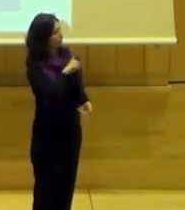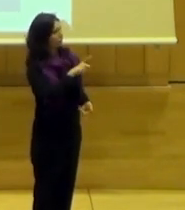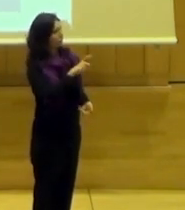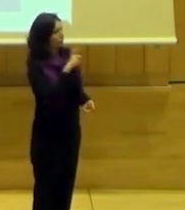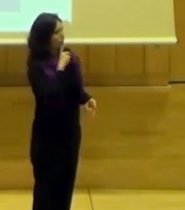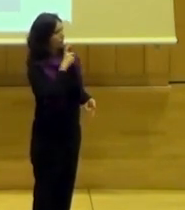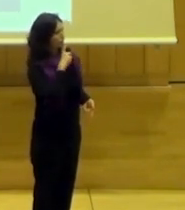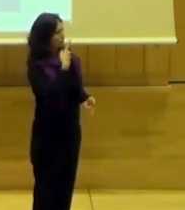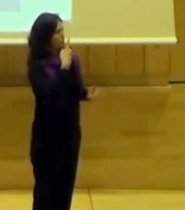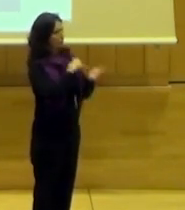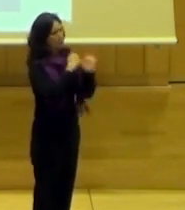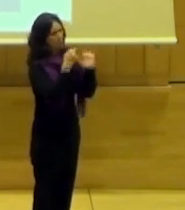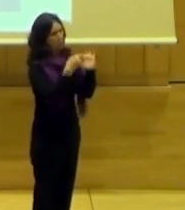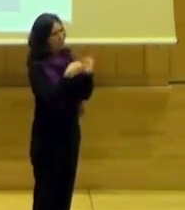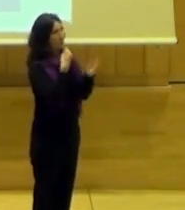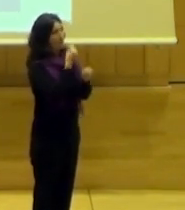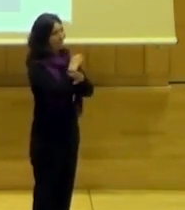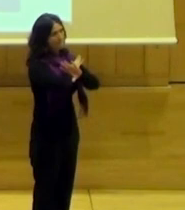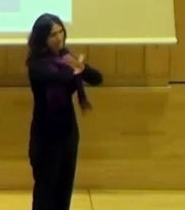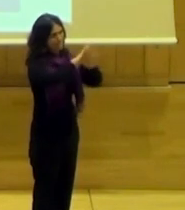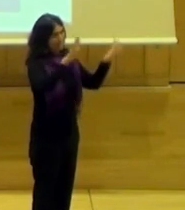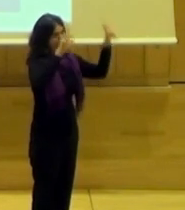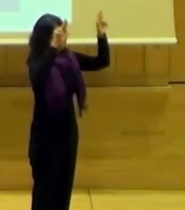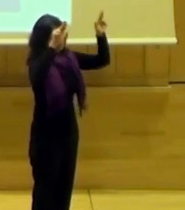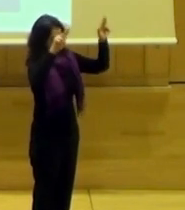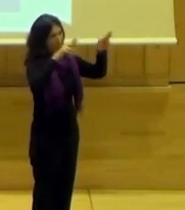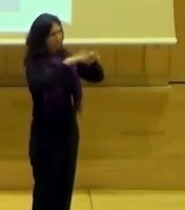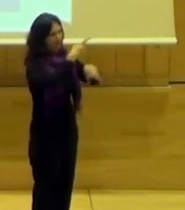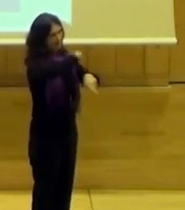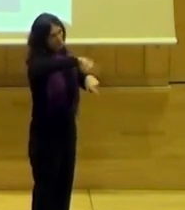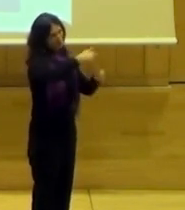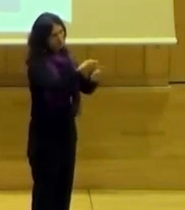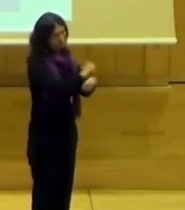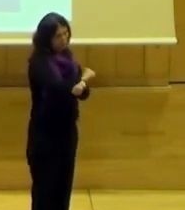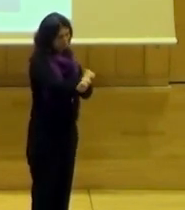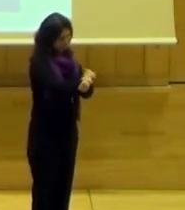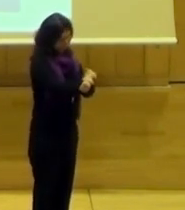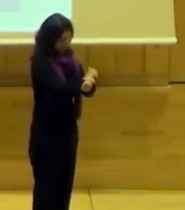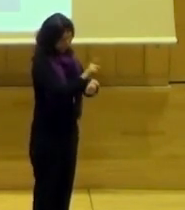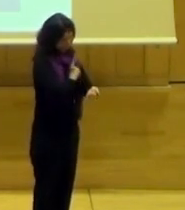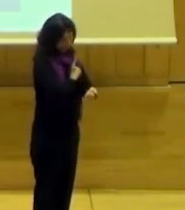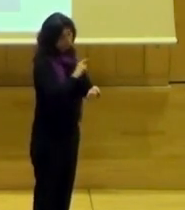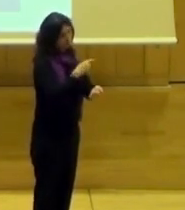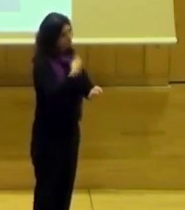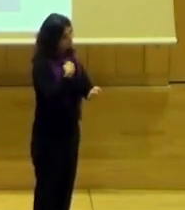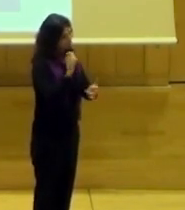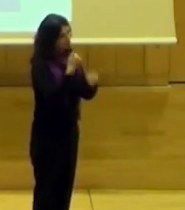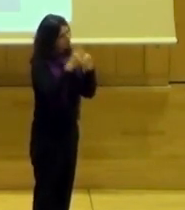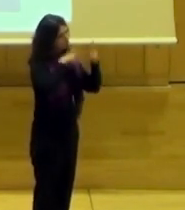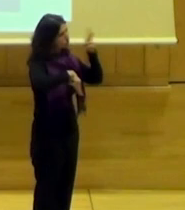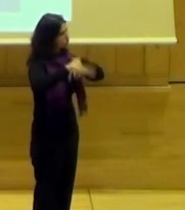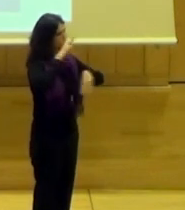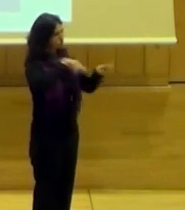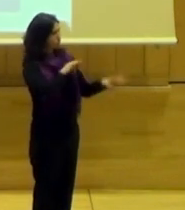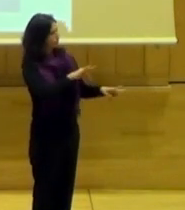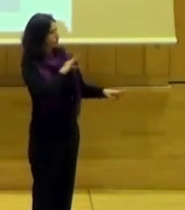por Red.es como uno de los proyectos marcos, entre comillas, a imitar bajo esta aplicación y hemos tenido los